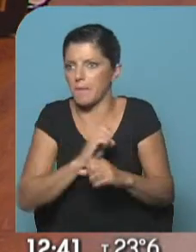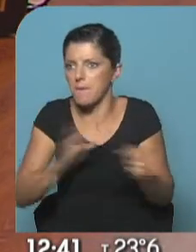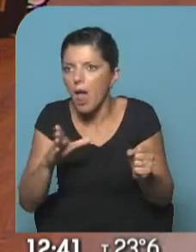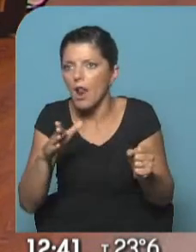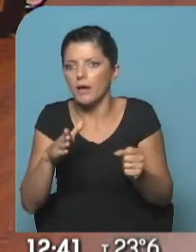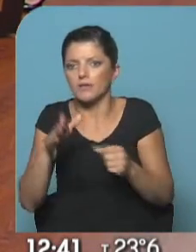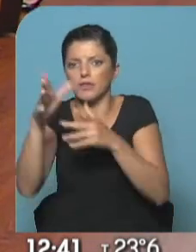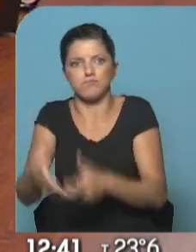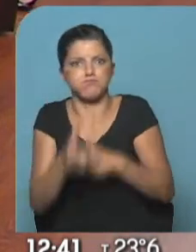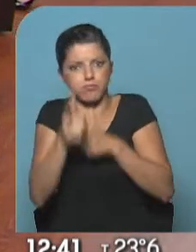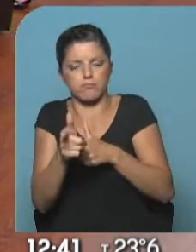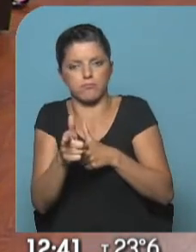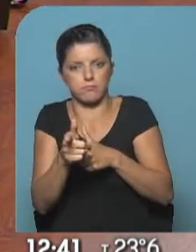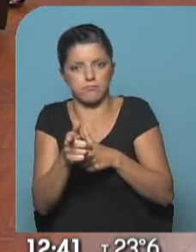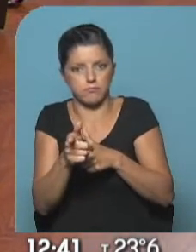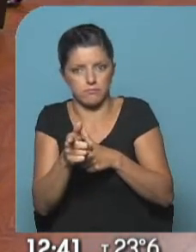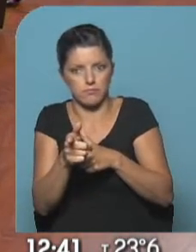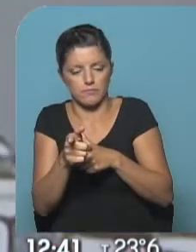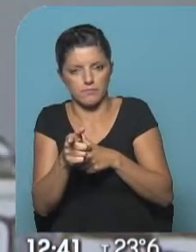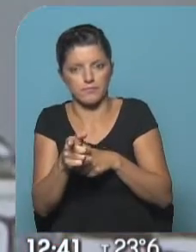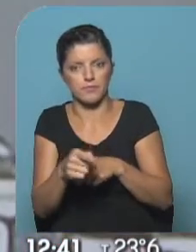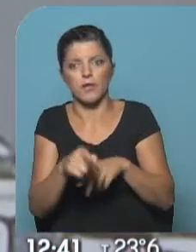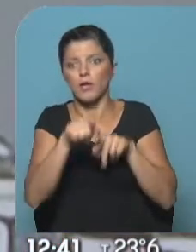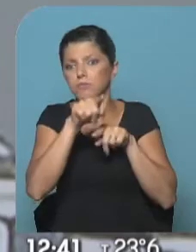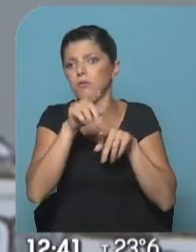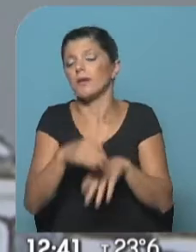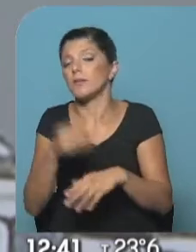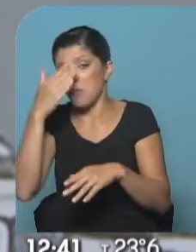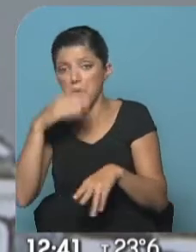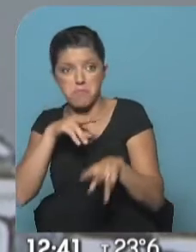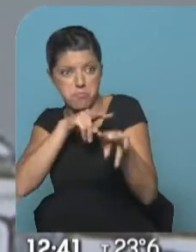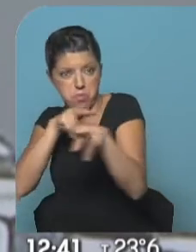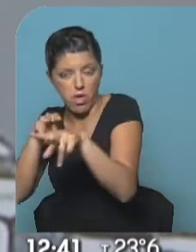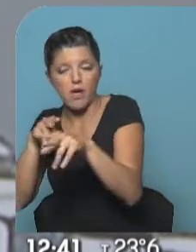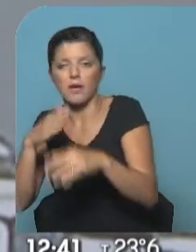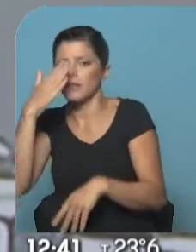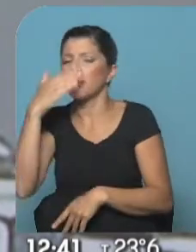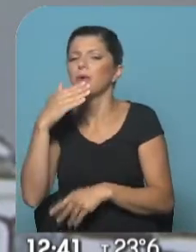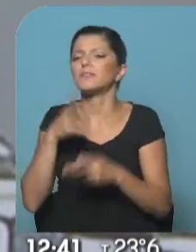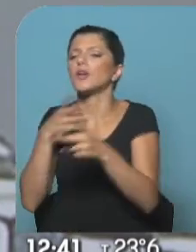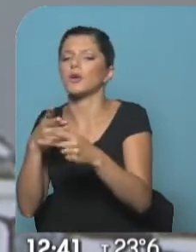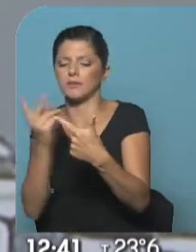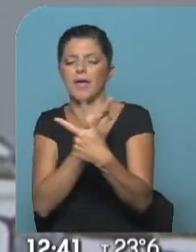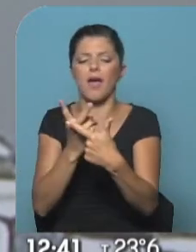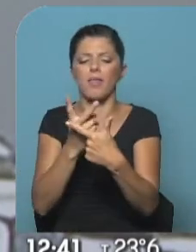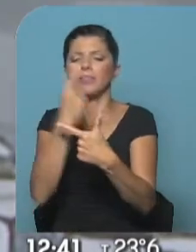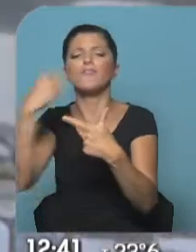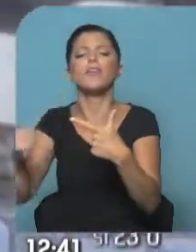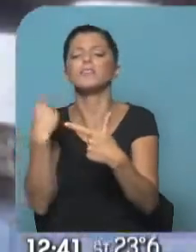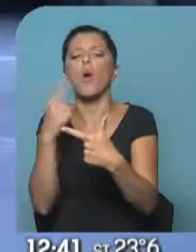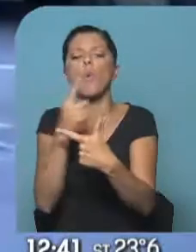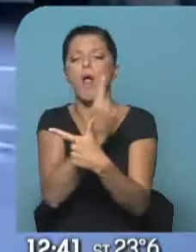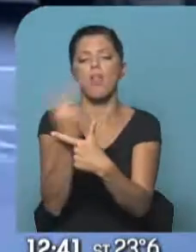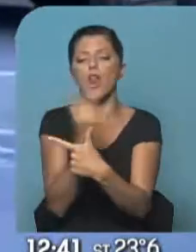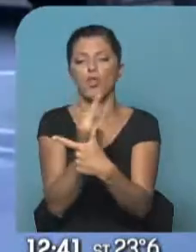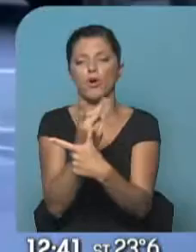rifle semiautomático en Estados Unidos se compra en cualquier lado, y dispara contra una multitud, y cuándo es un terrorista, digamos. ¿Cuál es la barrera que separa al loco